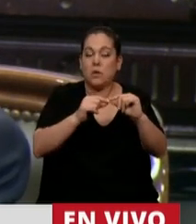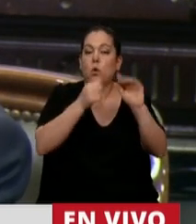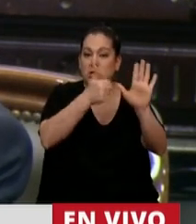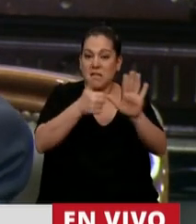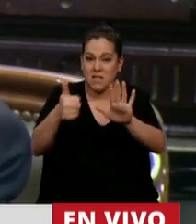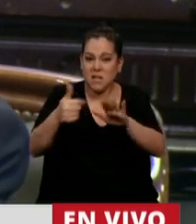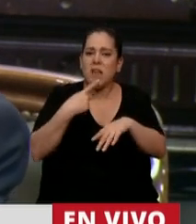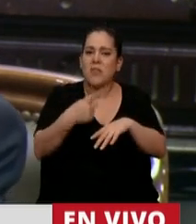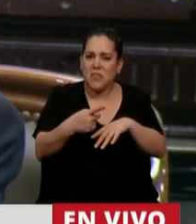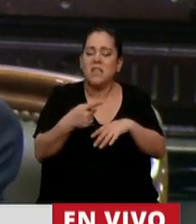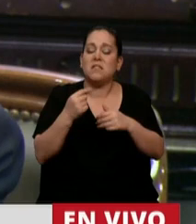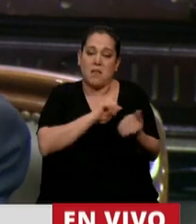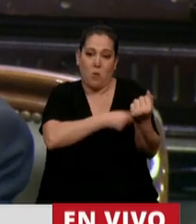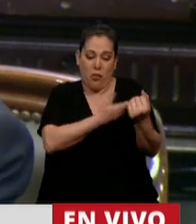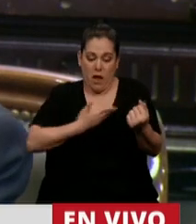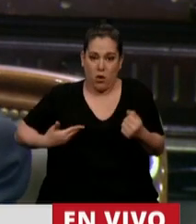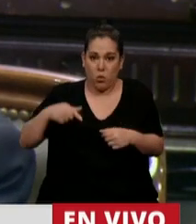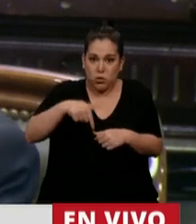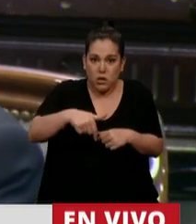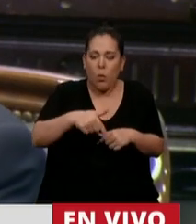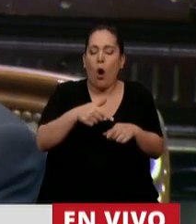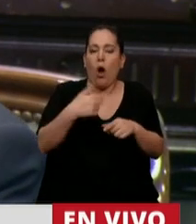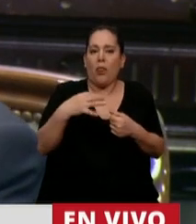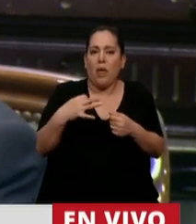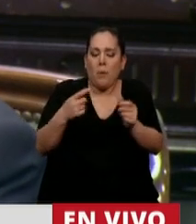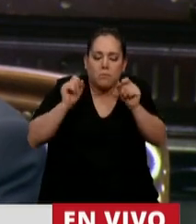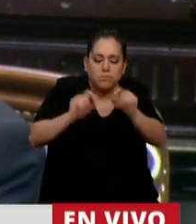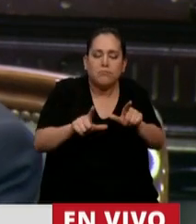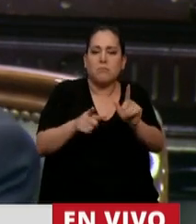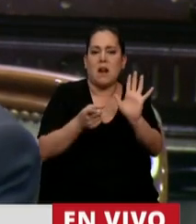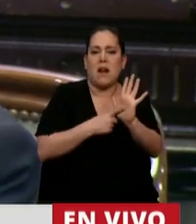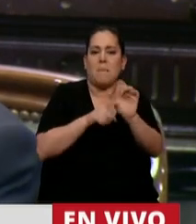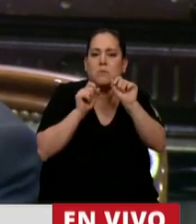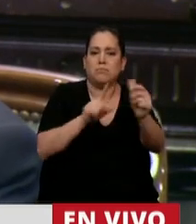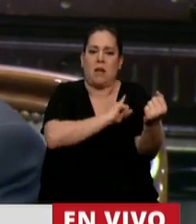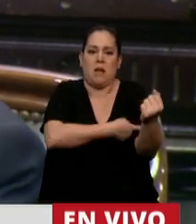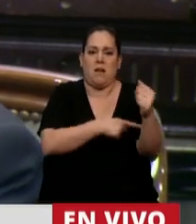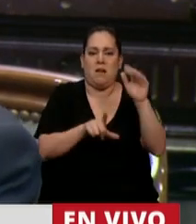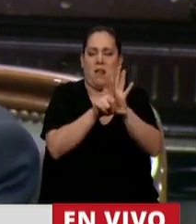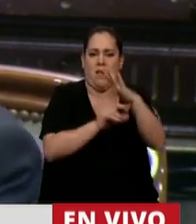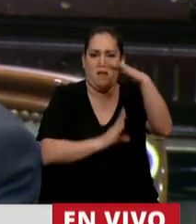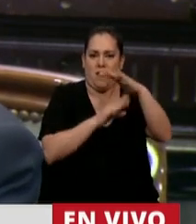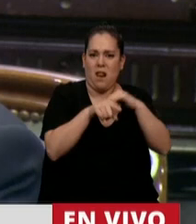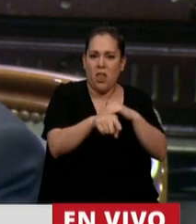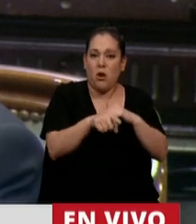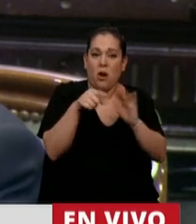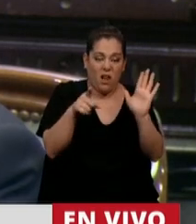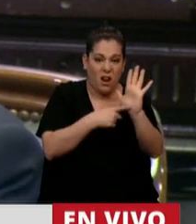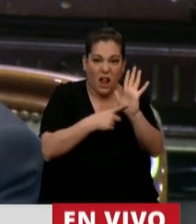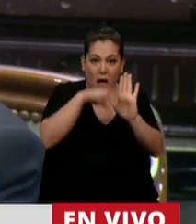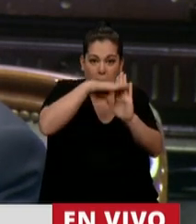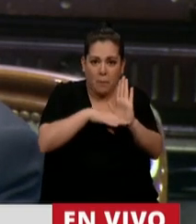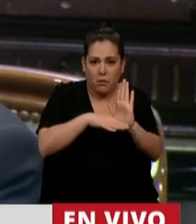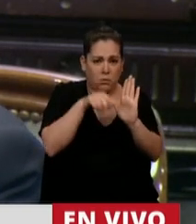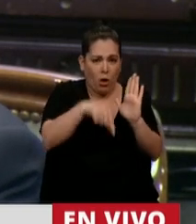cuerpos legislativos la atribución de darse su propio reglamento. Y ese reglamento que se dio no previó el acto que